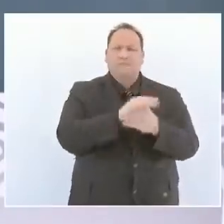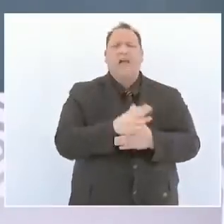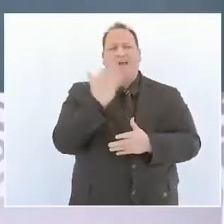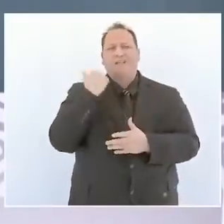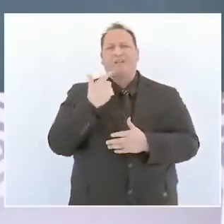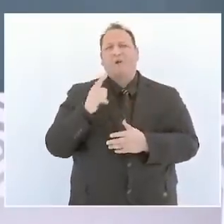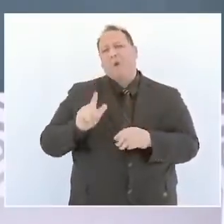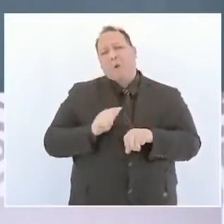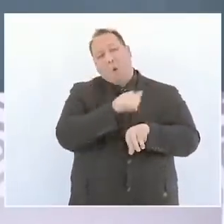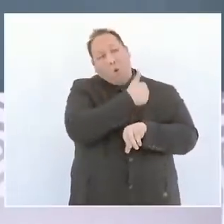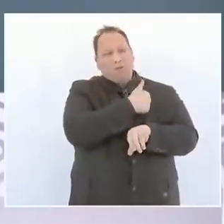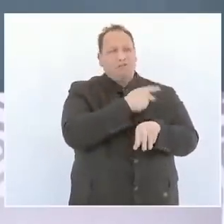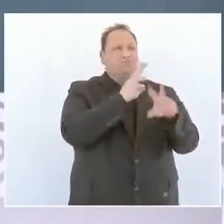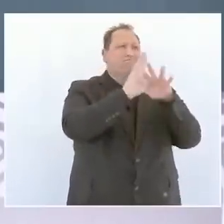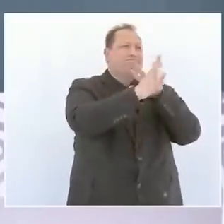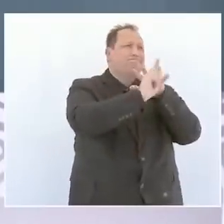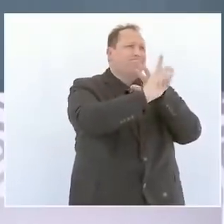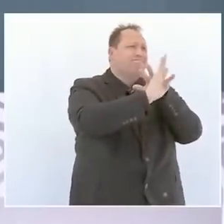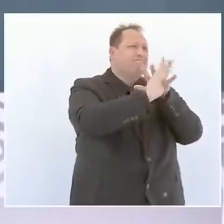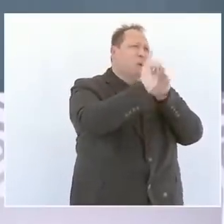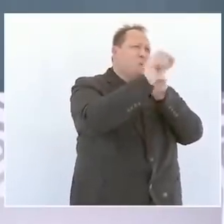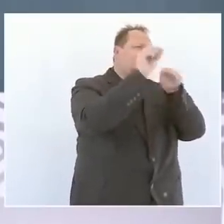cuando más se fueron,